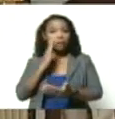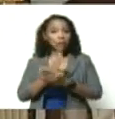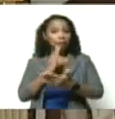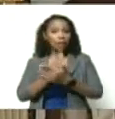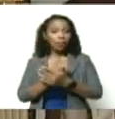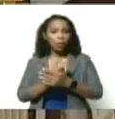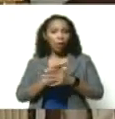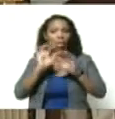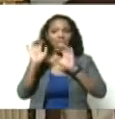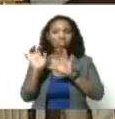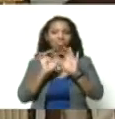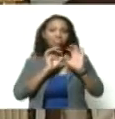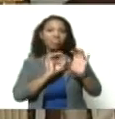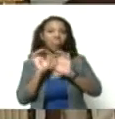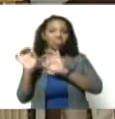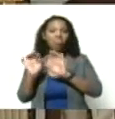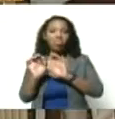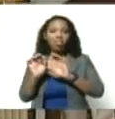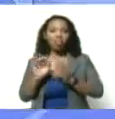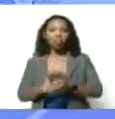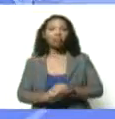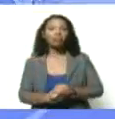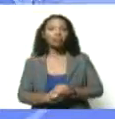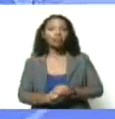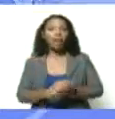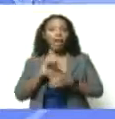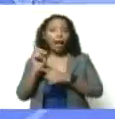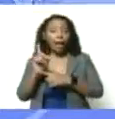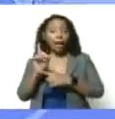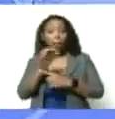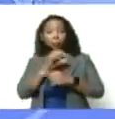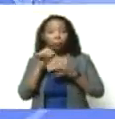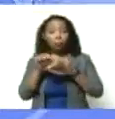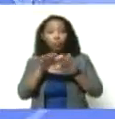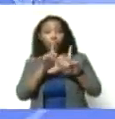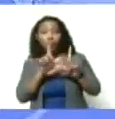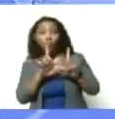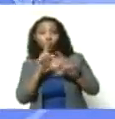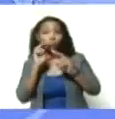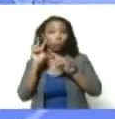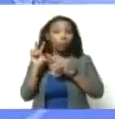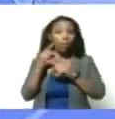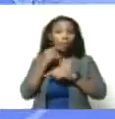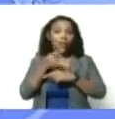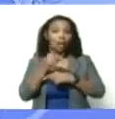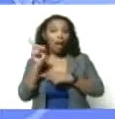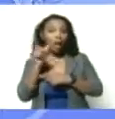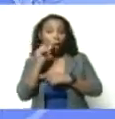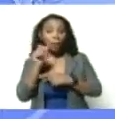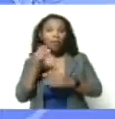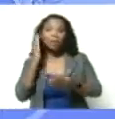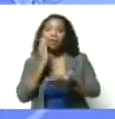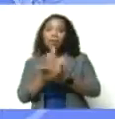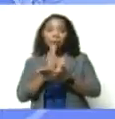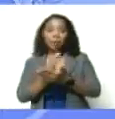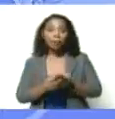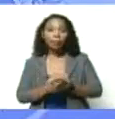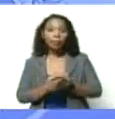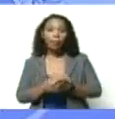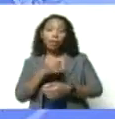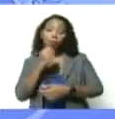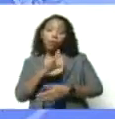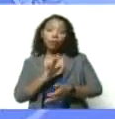una jocosidad, un humor. Siempre estábamos en la expectativa de lo que pudiera decirle Earle, ¿cierto? Siempre.